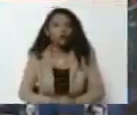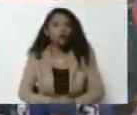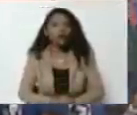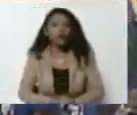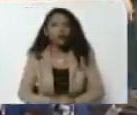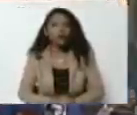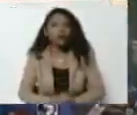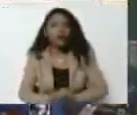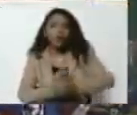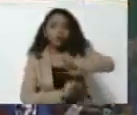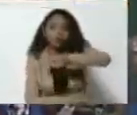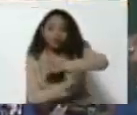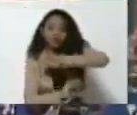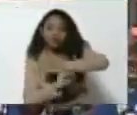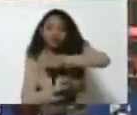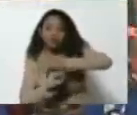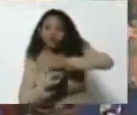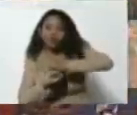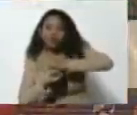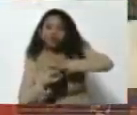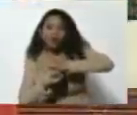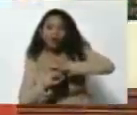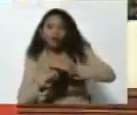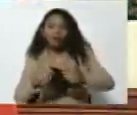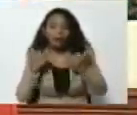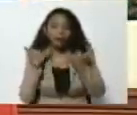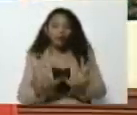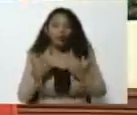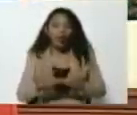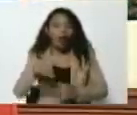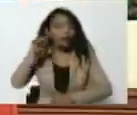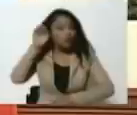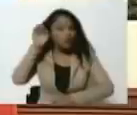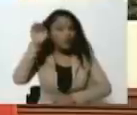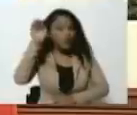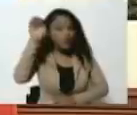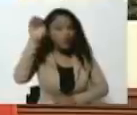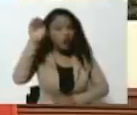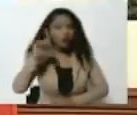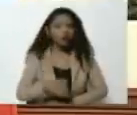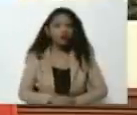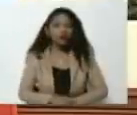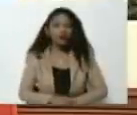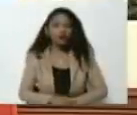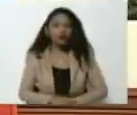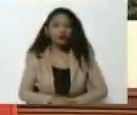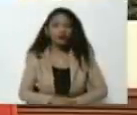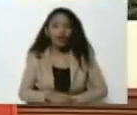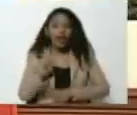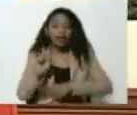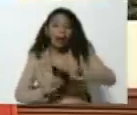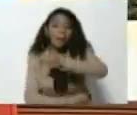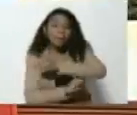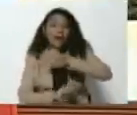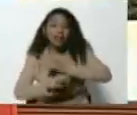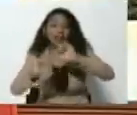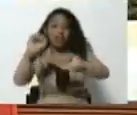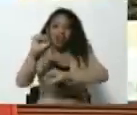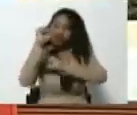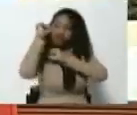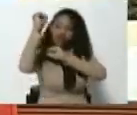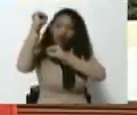es la base del presente, del futuro. Ha sido la base de las